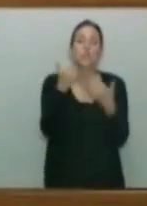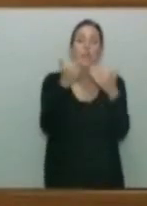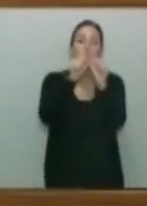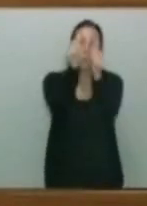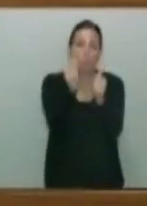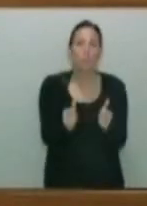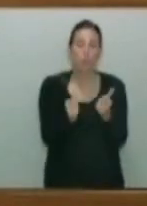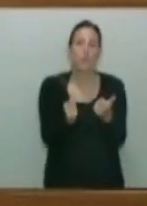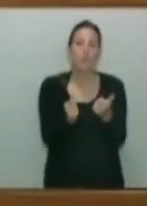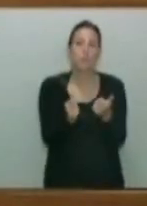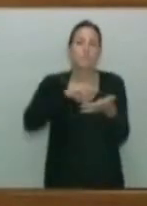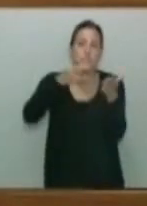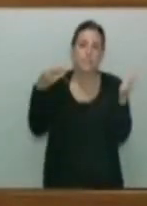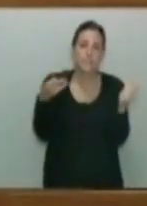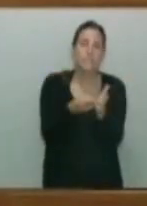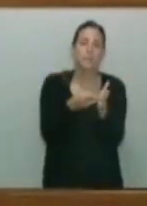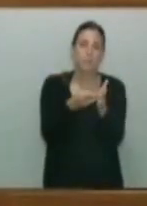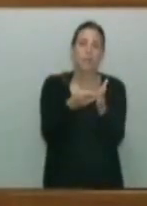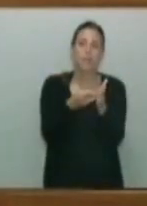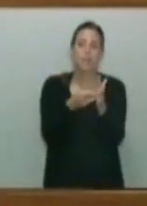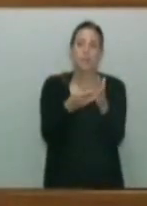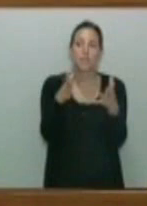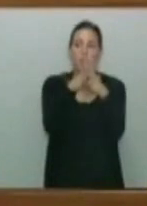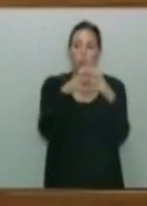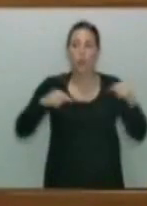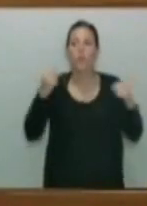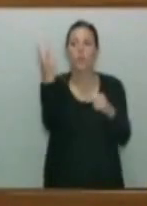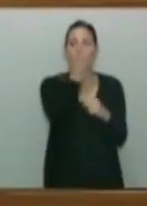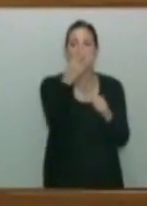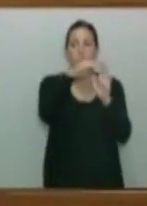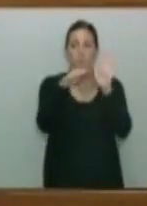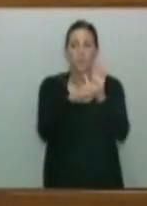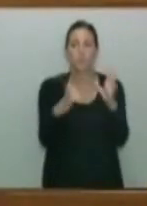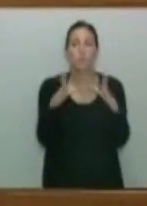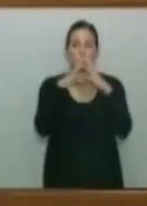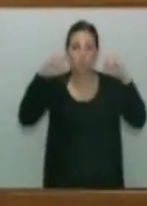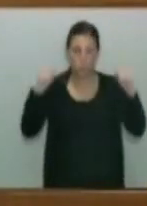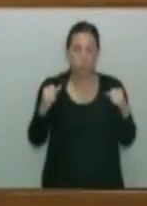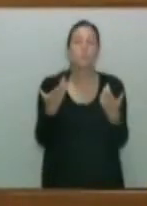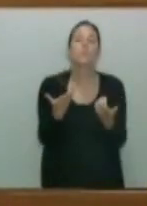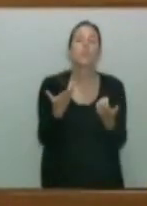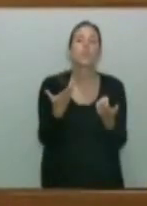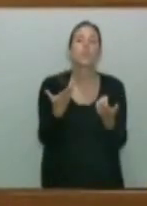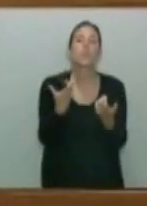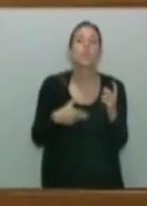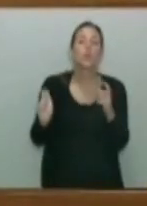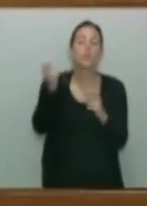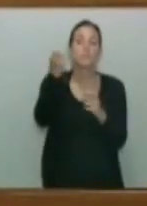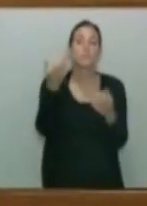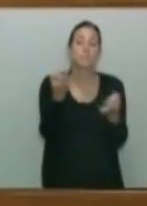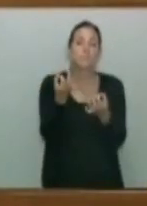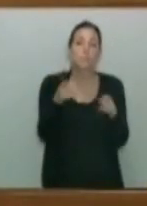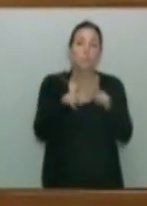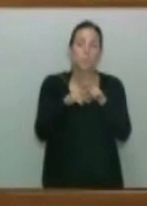buen sistema que concilia esos dos principios. Lo hemos conseguido manteniendo, ya digo, esa representación territorial,